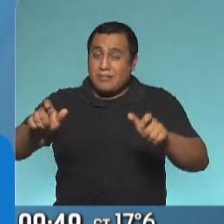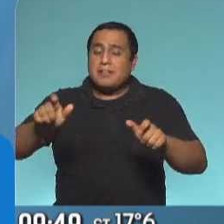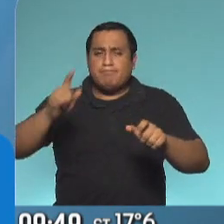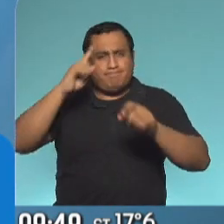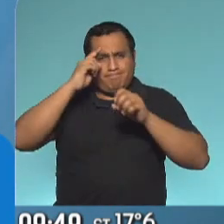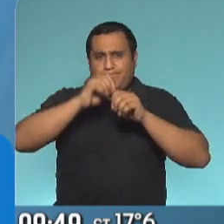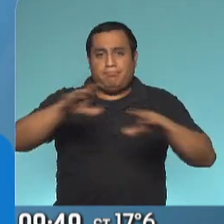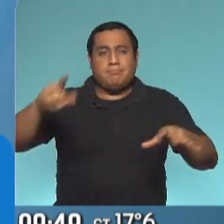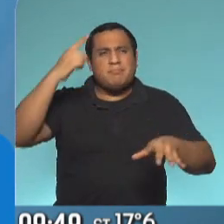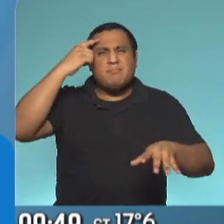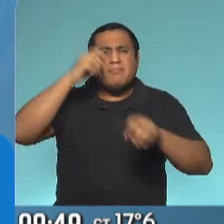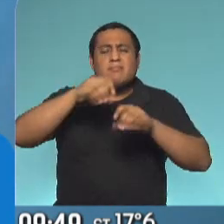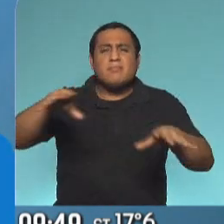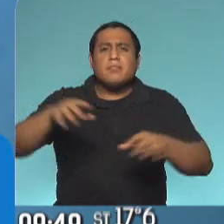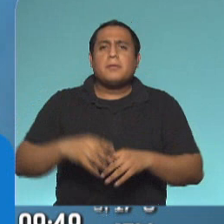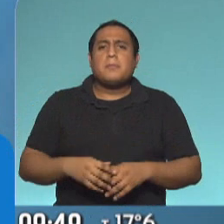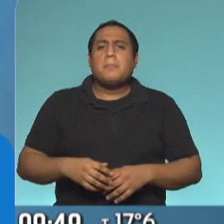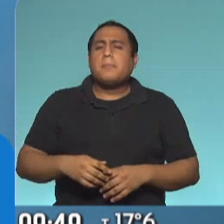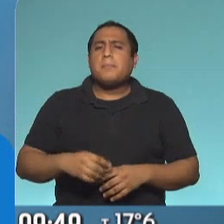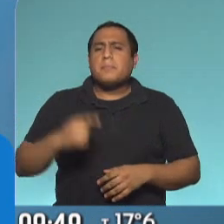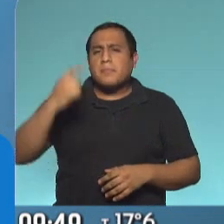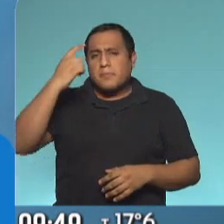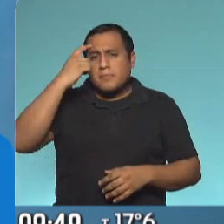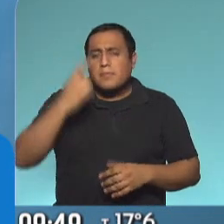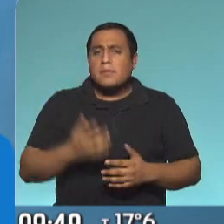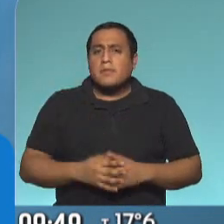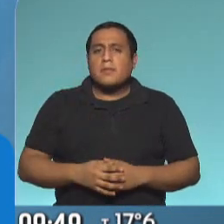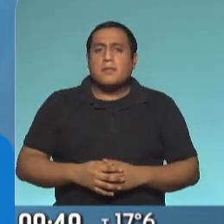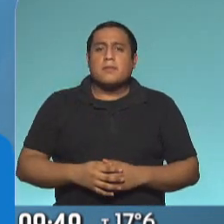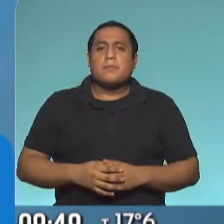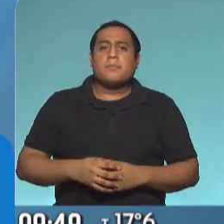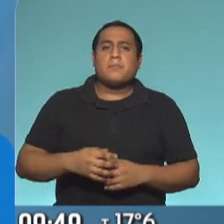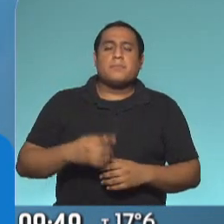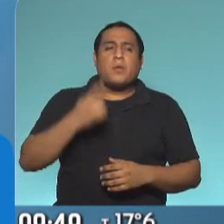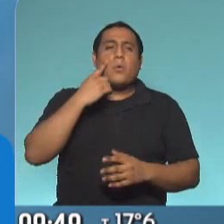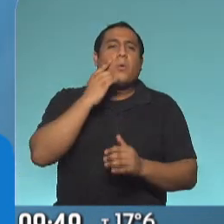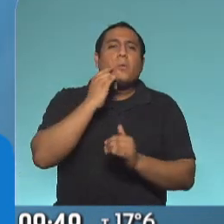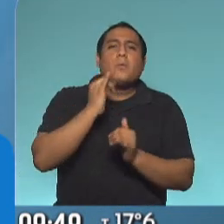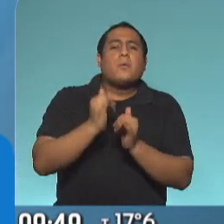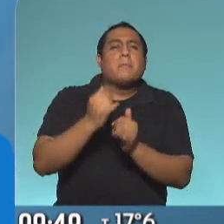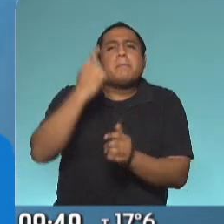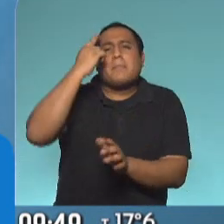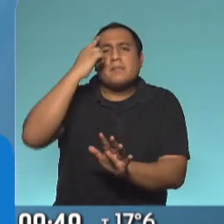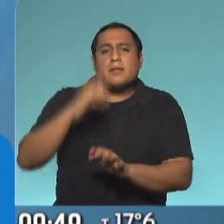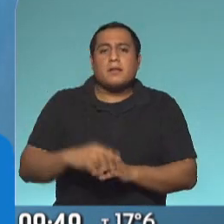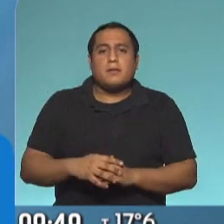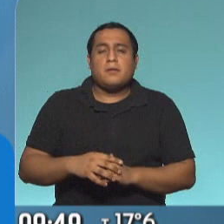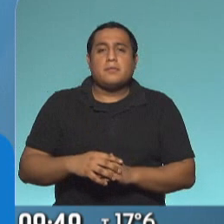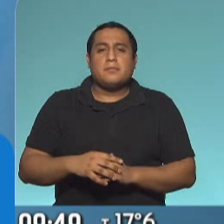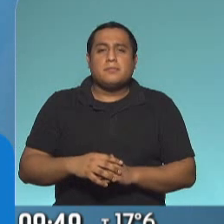de este tipo de instalar casi un relato infantil un cuento para niños de que hay alguien que se ve